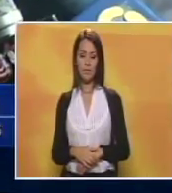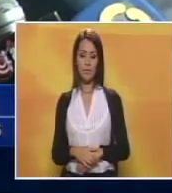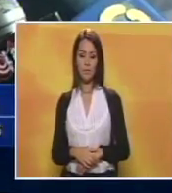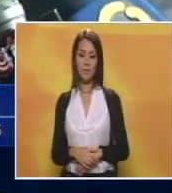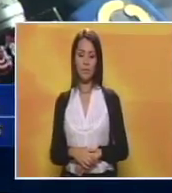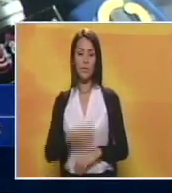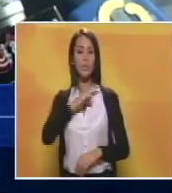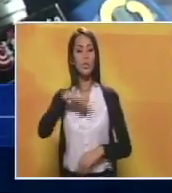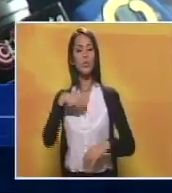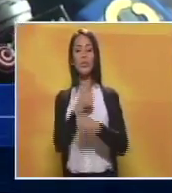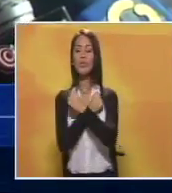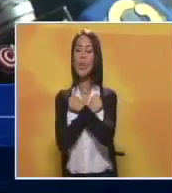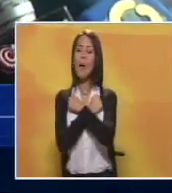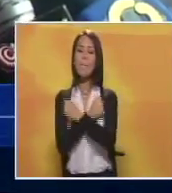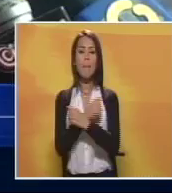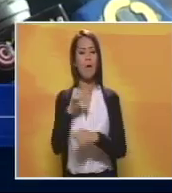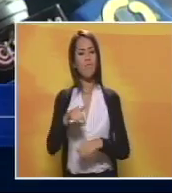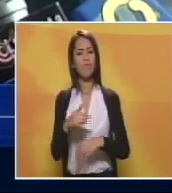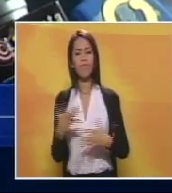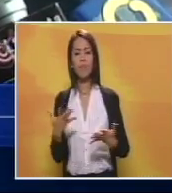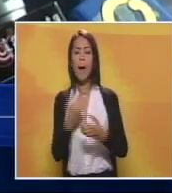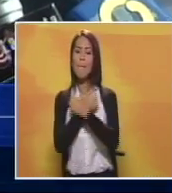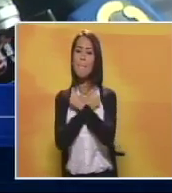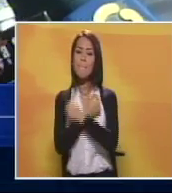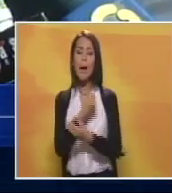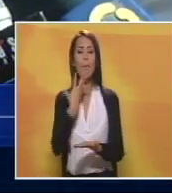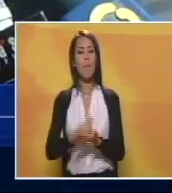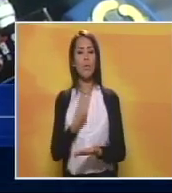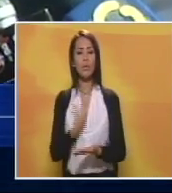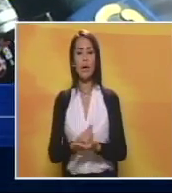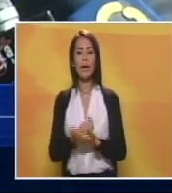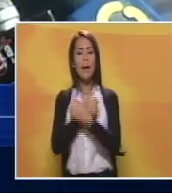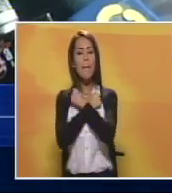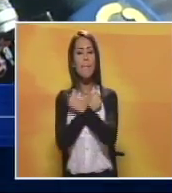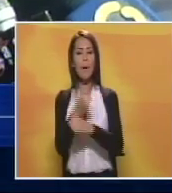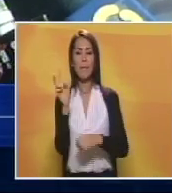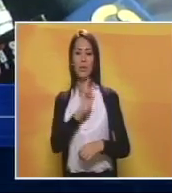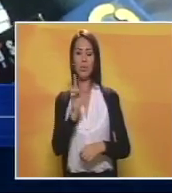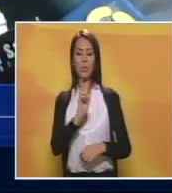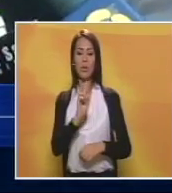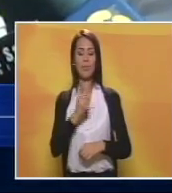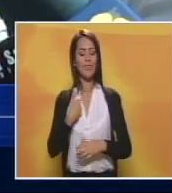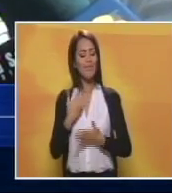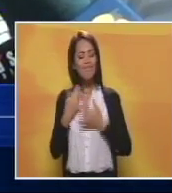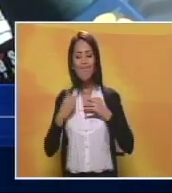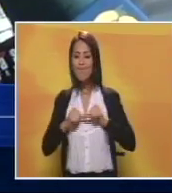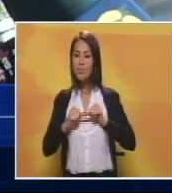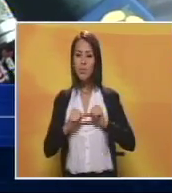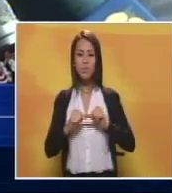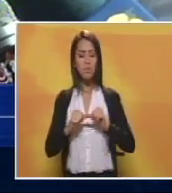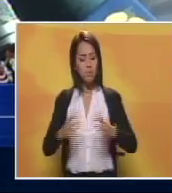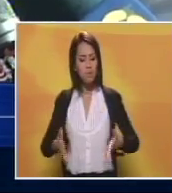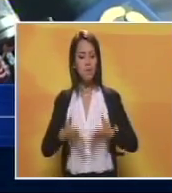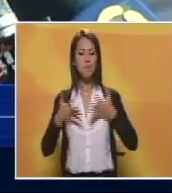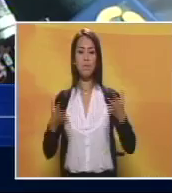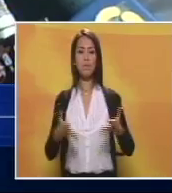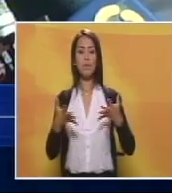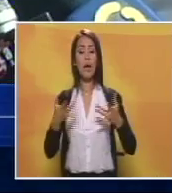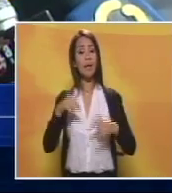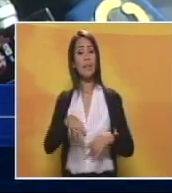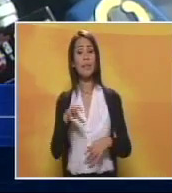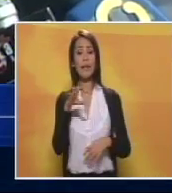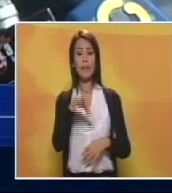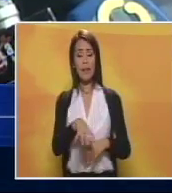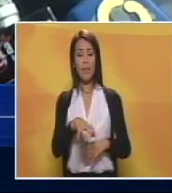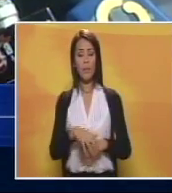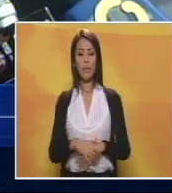Nosotros amamos a Caripito, amamos a Monagas y amamos a Venezuela y debemos seguir impulsando nuestro Estado,